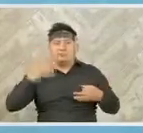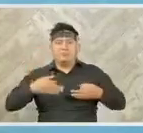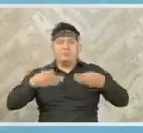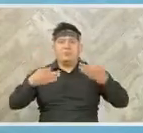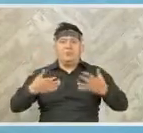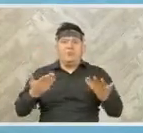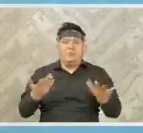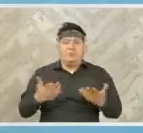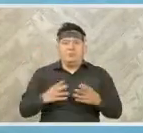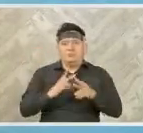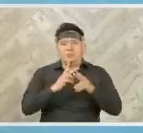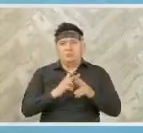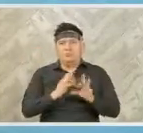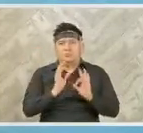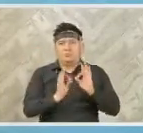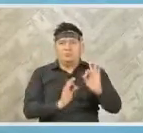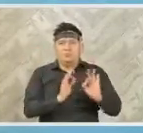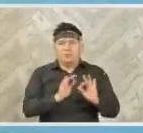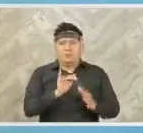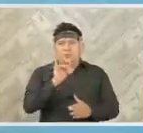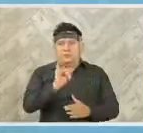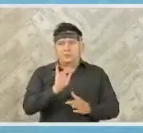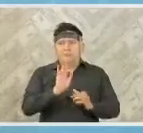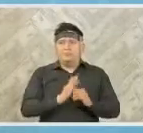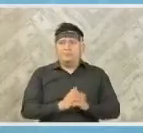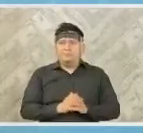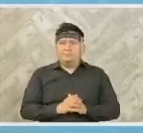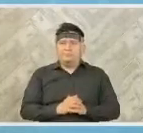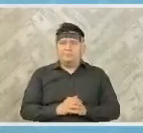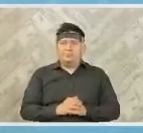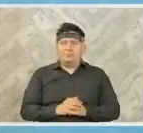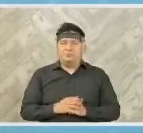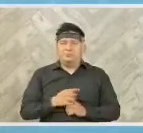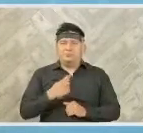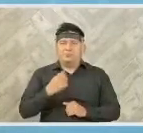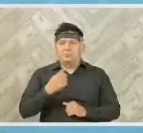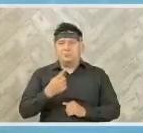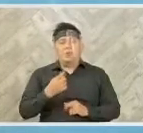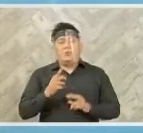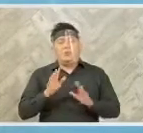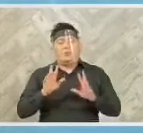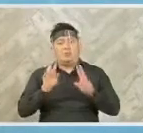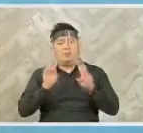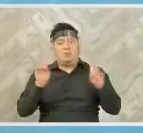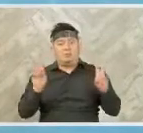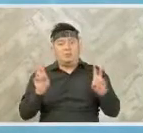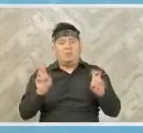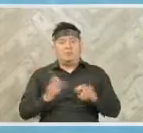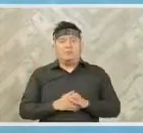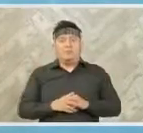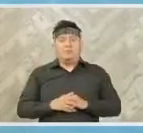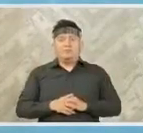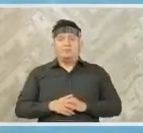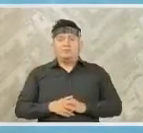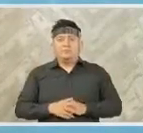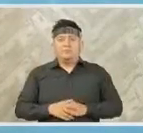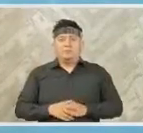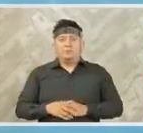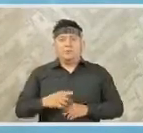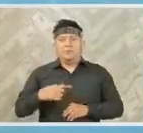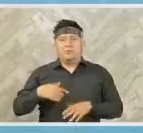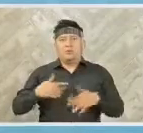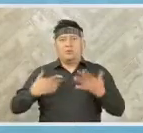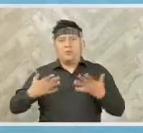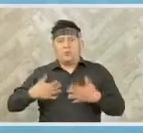las formas de protección de los mismos. Hablando con los especialistas sobre el tema, el poder